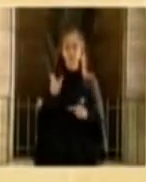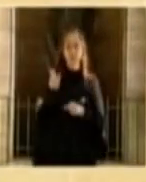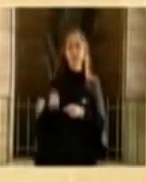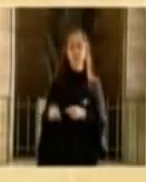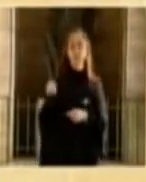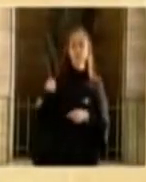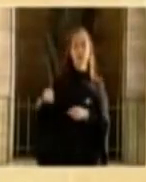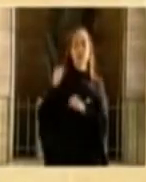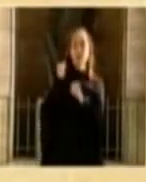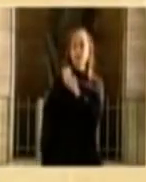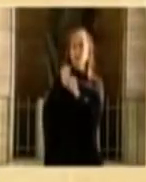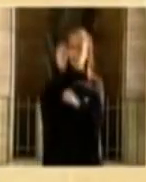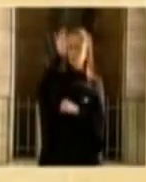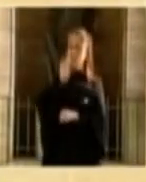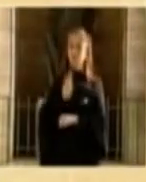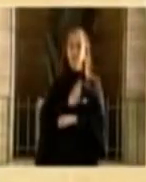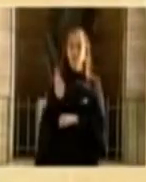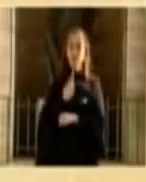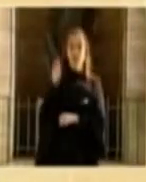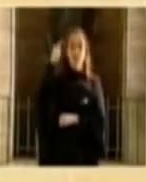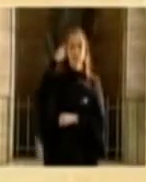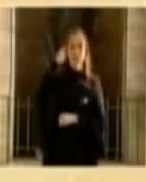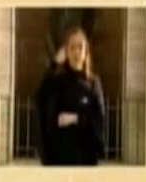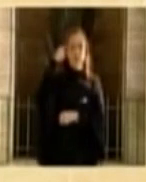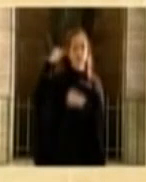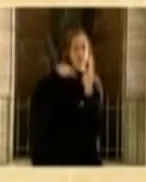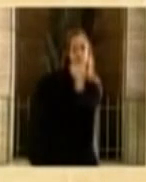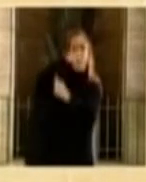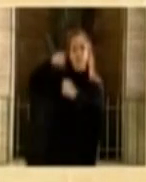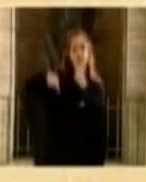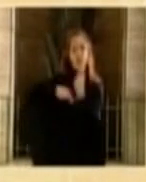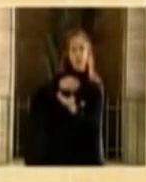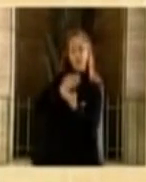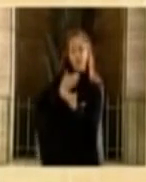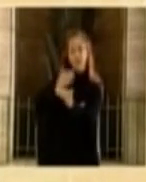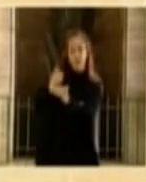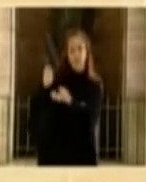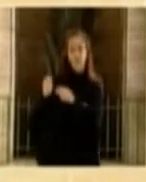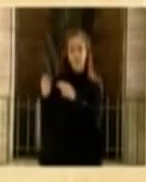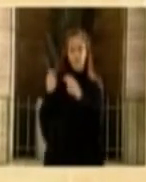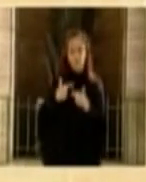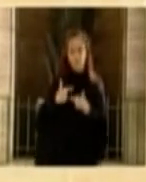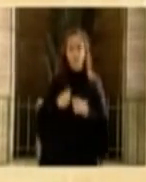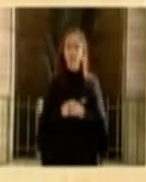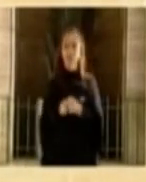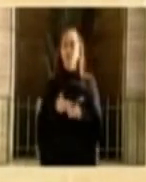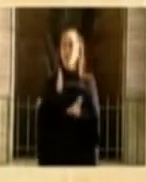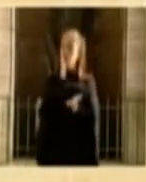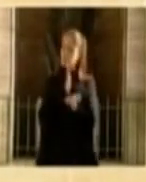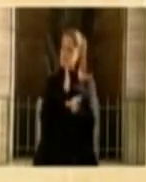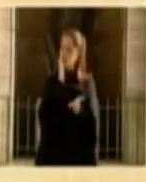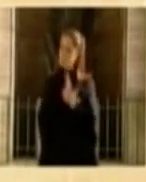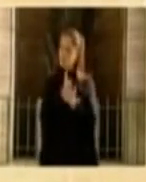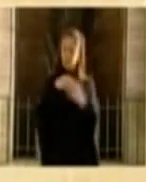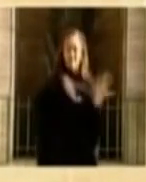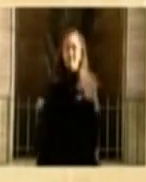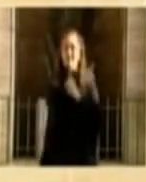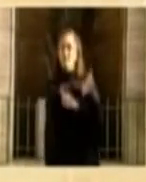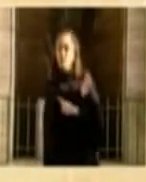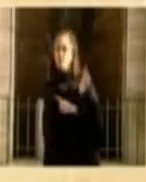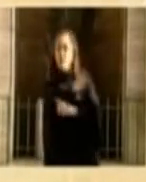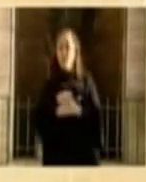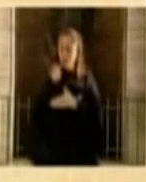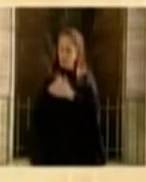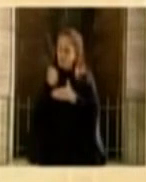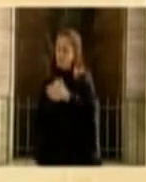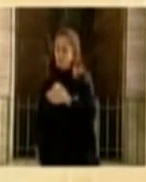que son guía. Elijo este: método, no desorden; disciplina, no caos;